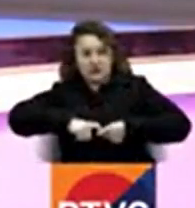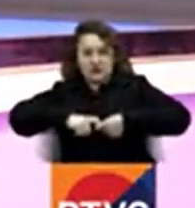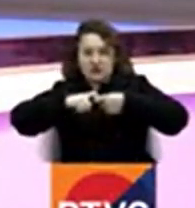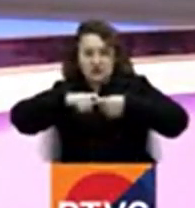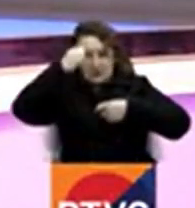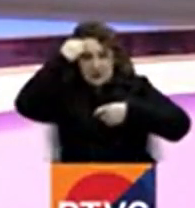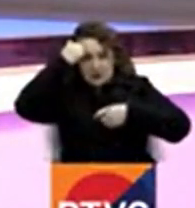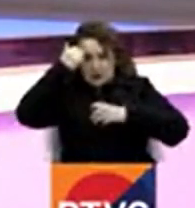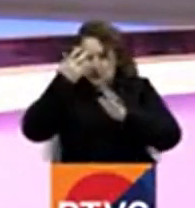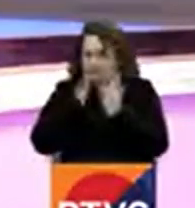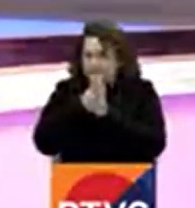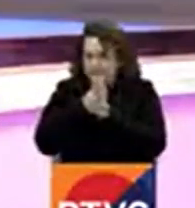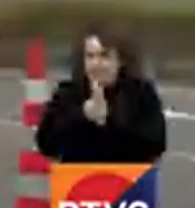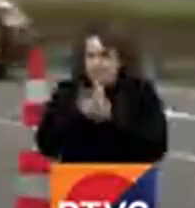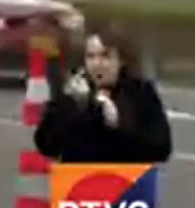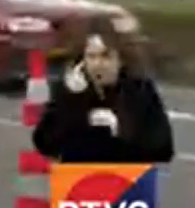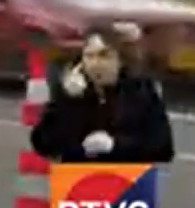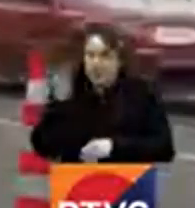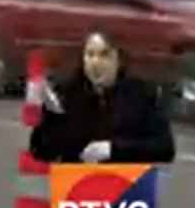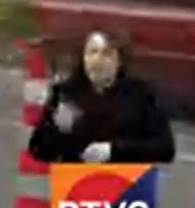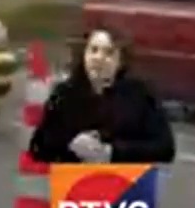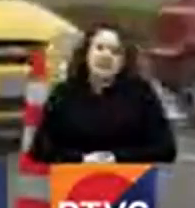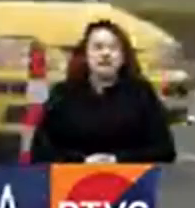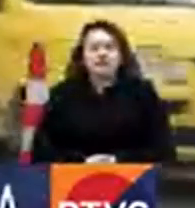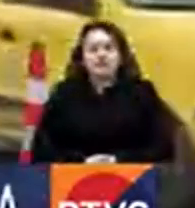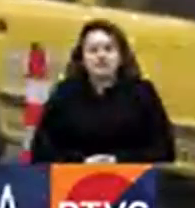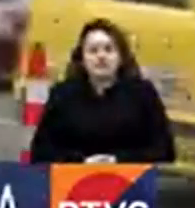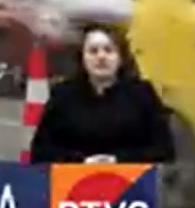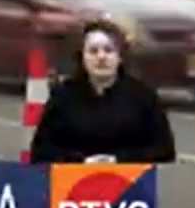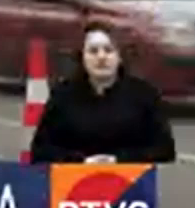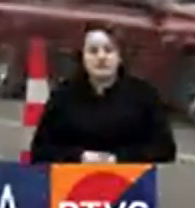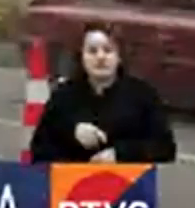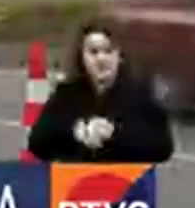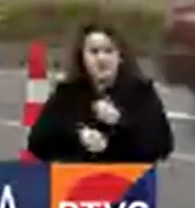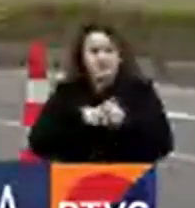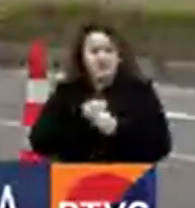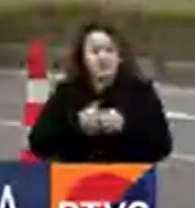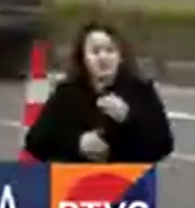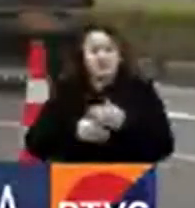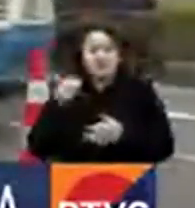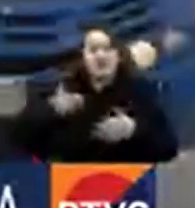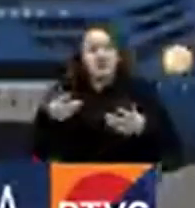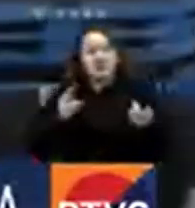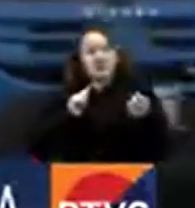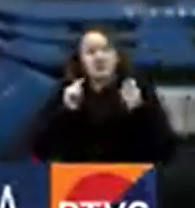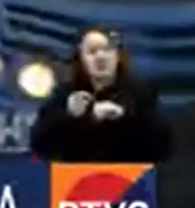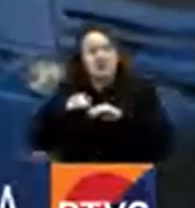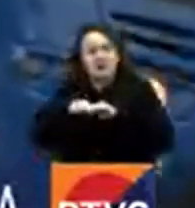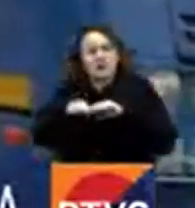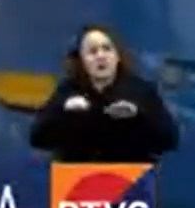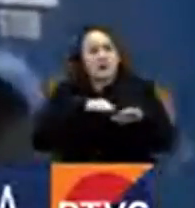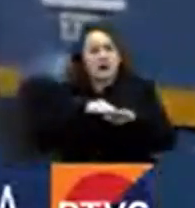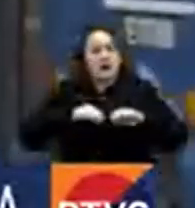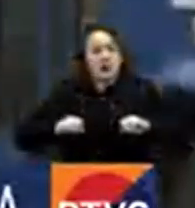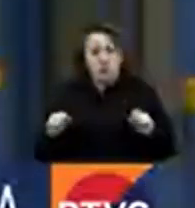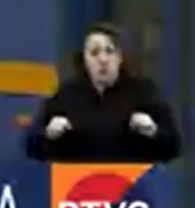contamos cómo funcionará. El inicio del año llegó con modificaciones para el pico y placa en Bogotá. Los vehículos